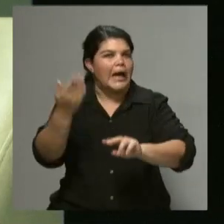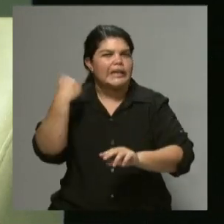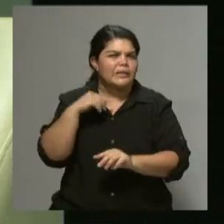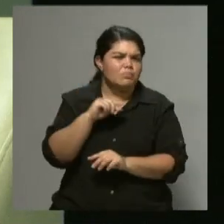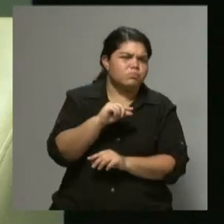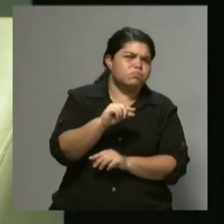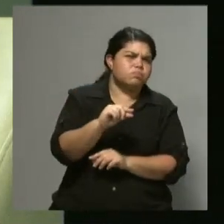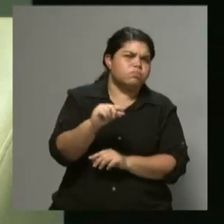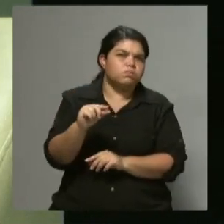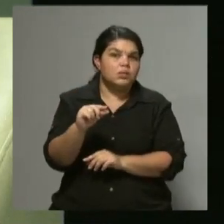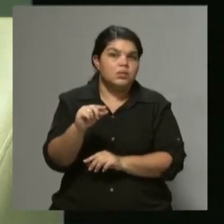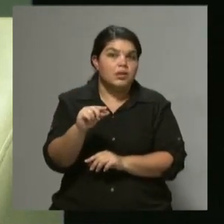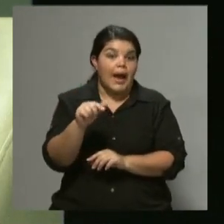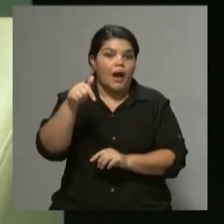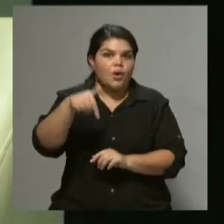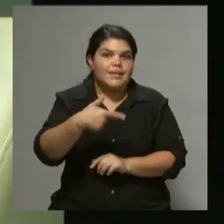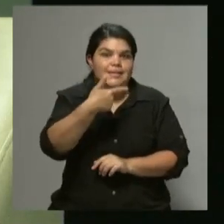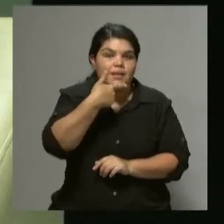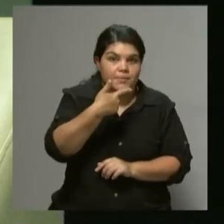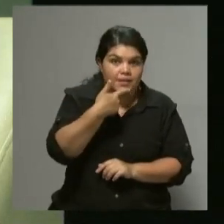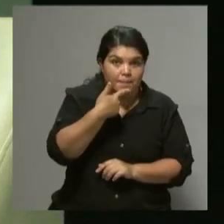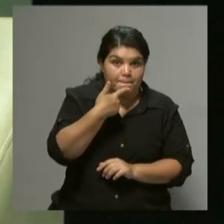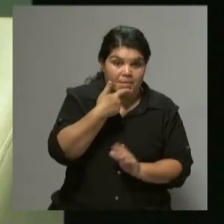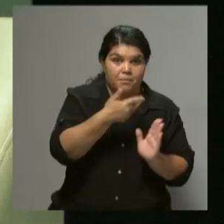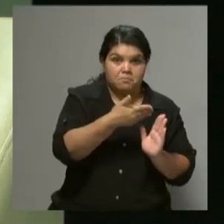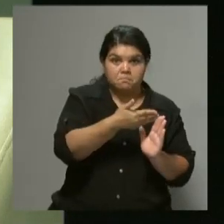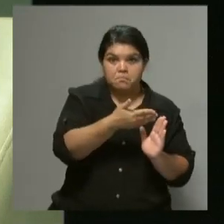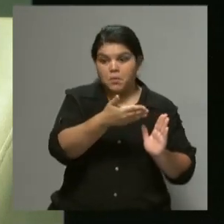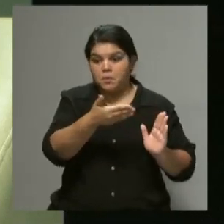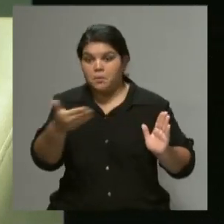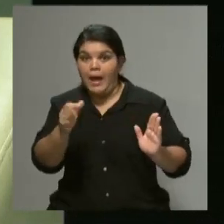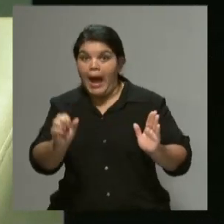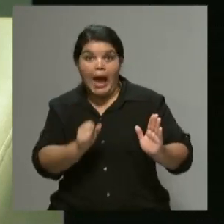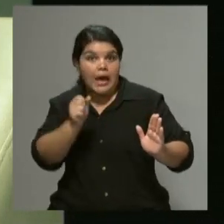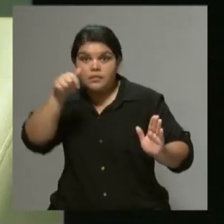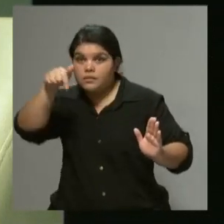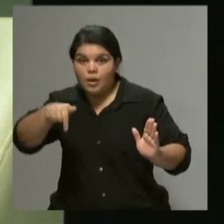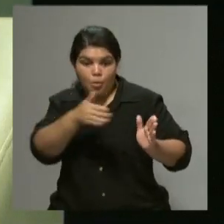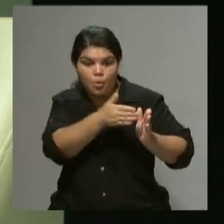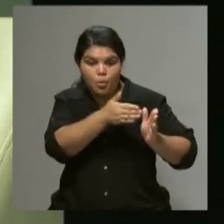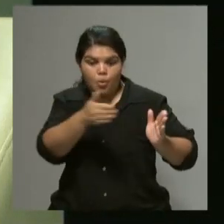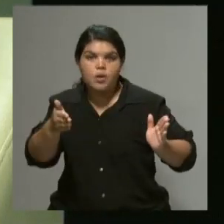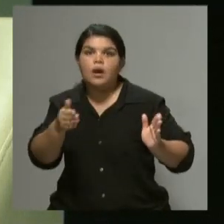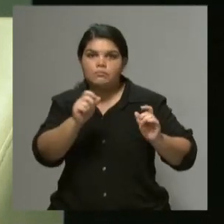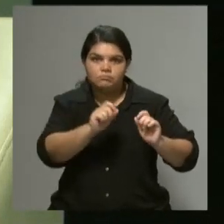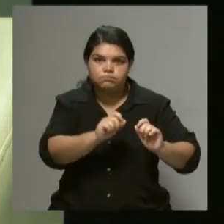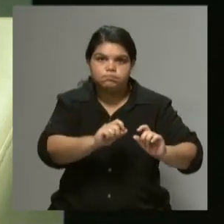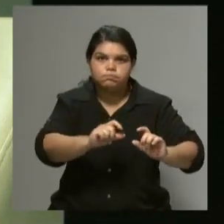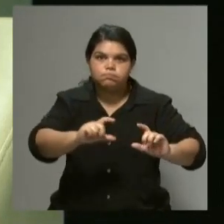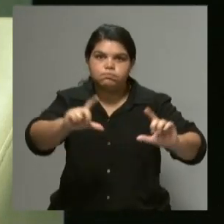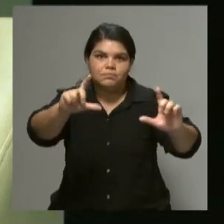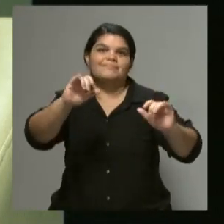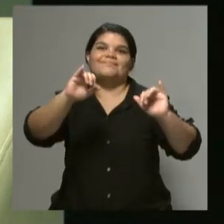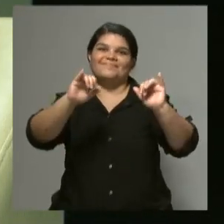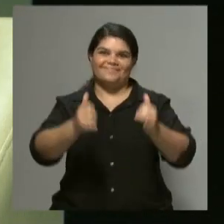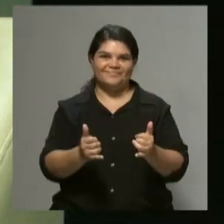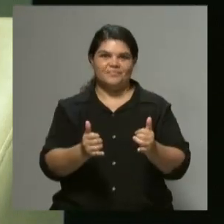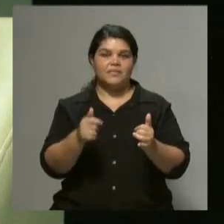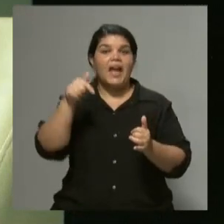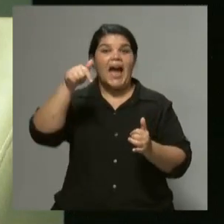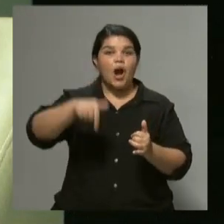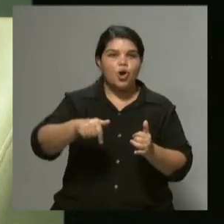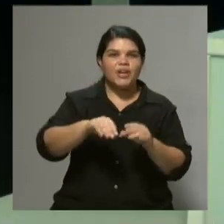que de septiembre a octubre de 2021 a hoy ha habido una reactivación más que importante. De hecho, tenemos actualmente más de